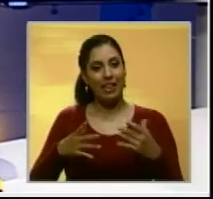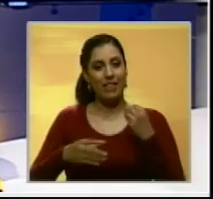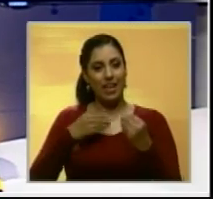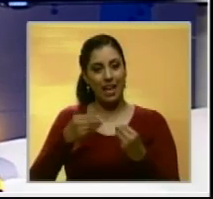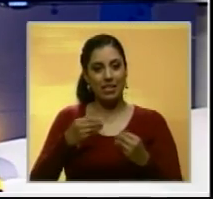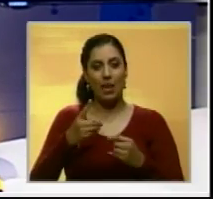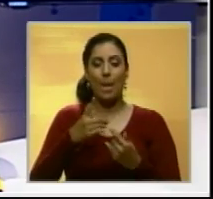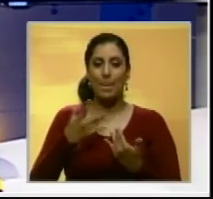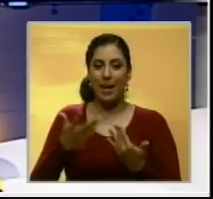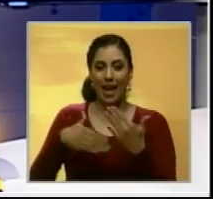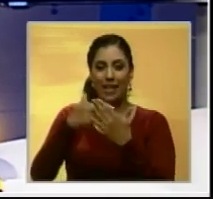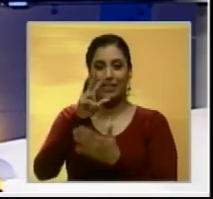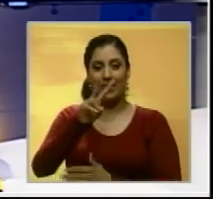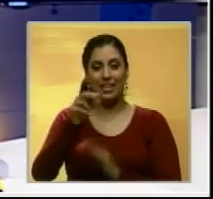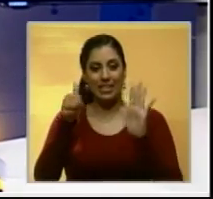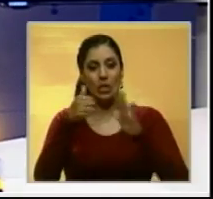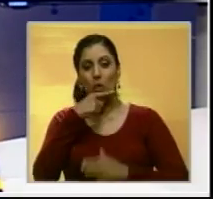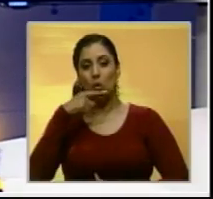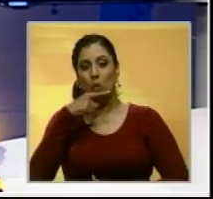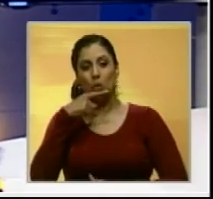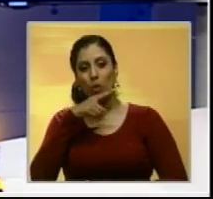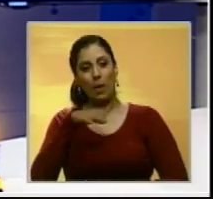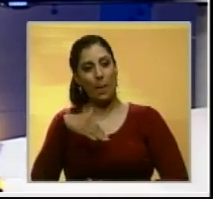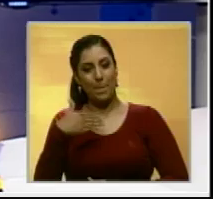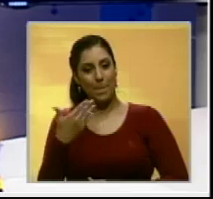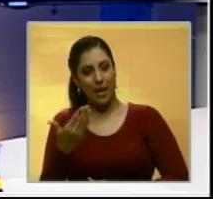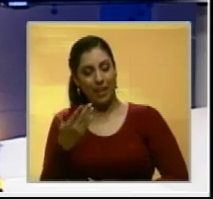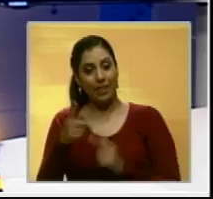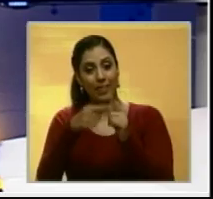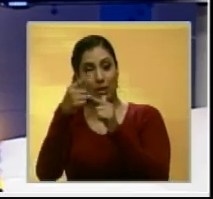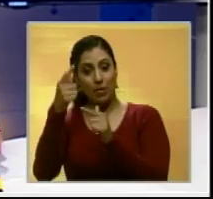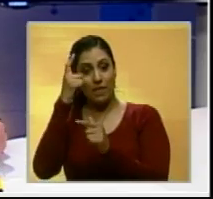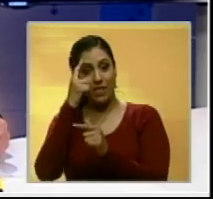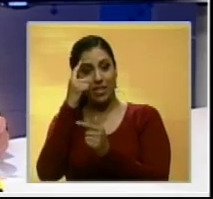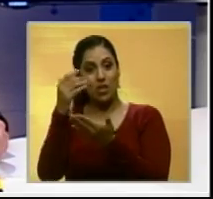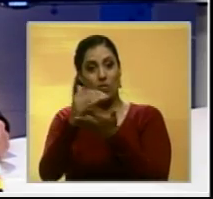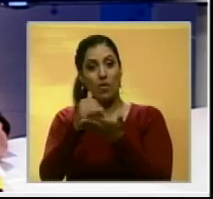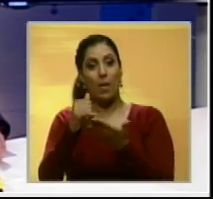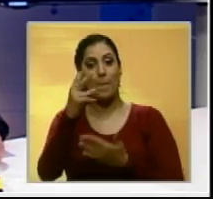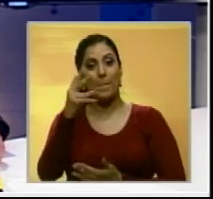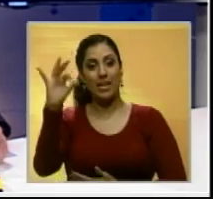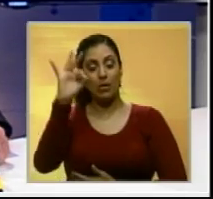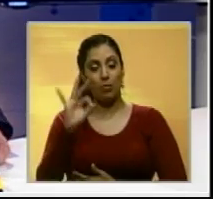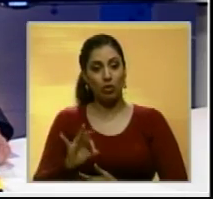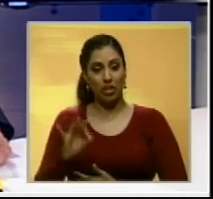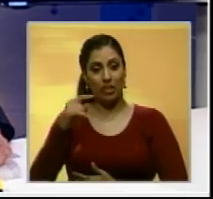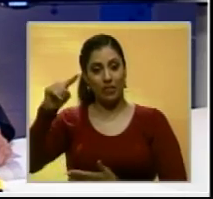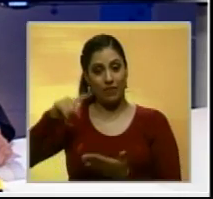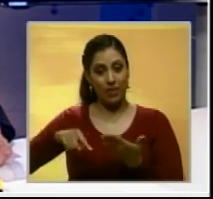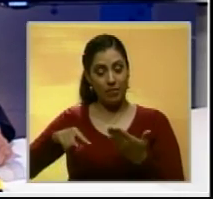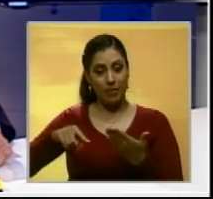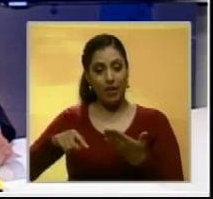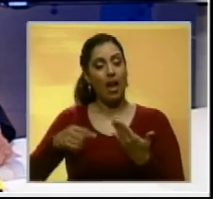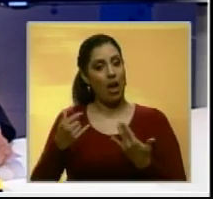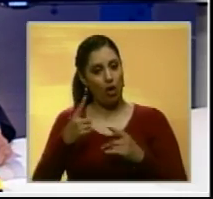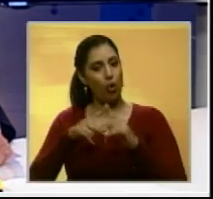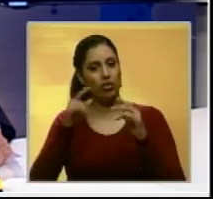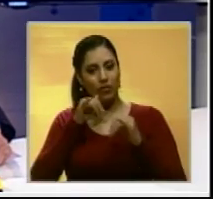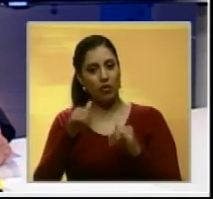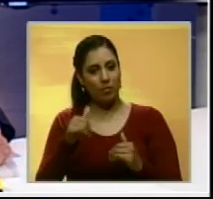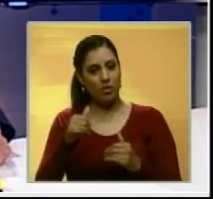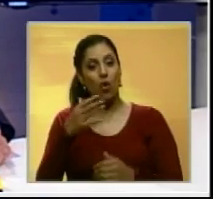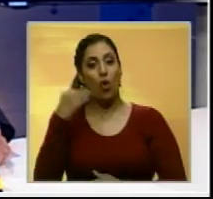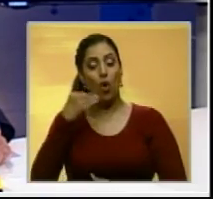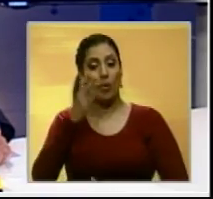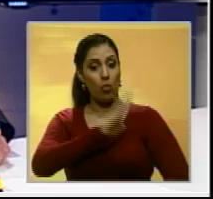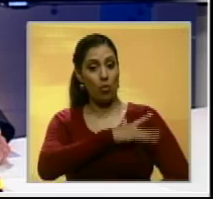realizar hasta el 26 de octubre para luego de esa fecha la recolección del 20% de las firmas. Vamos con otras informaciones.